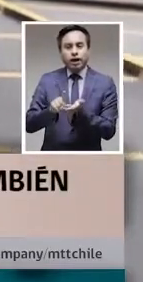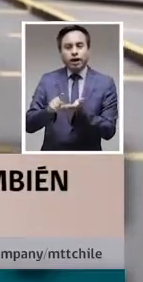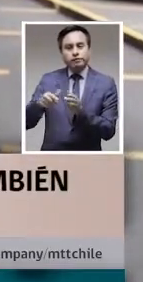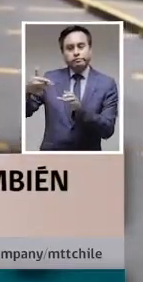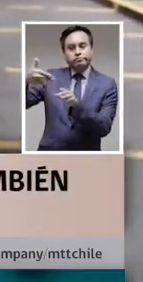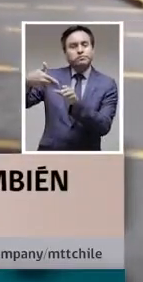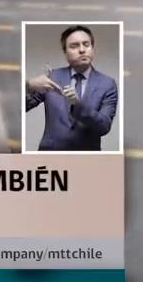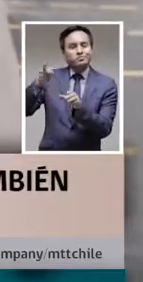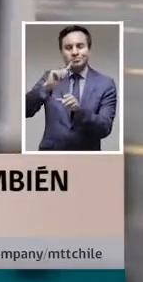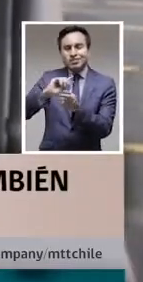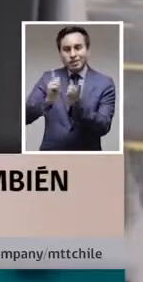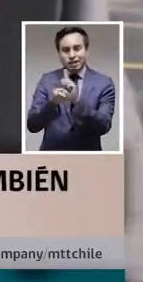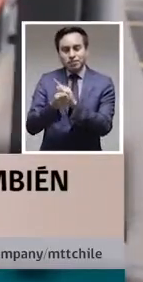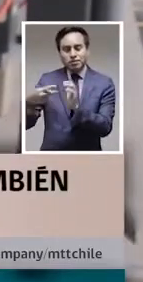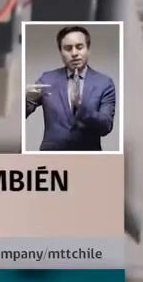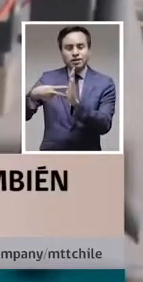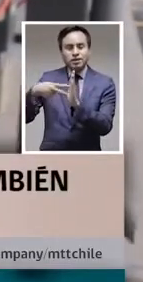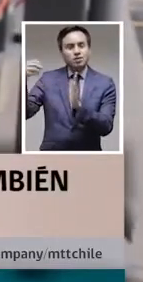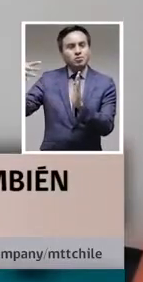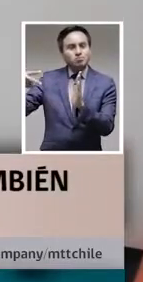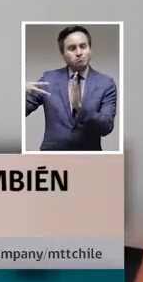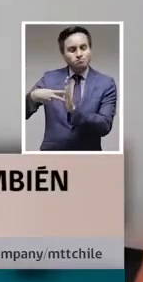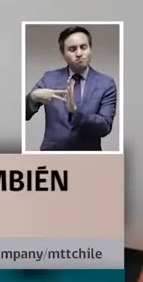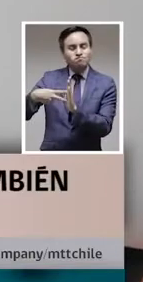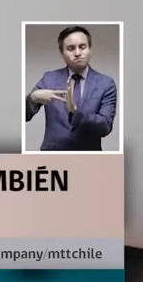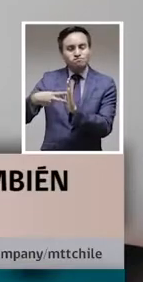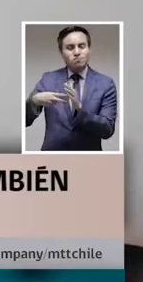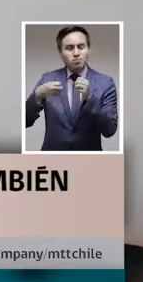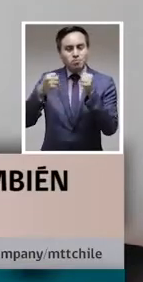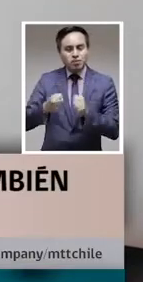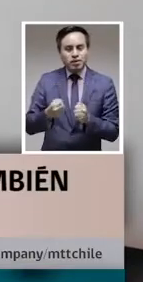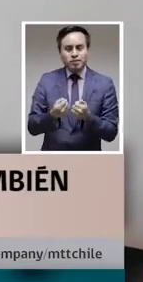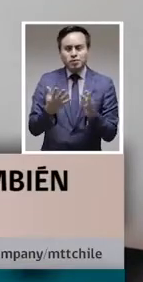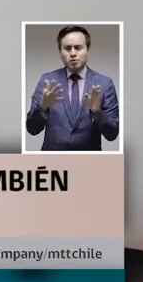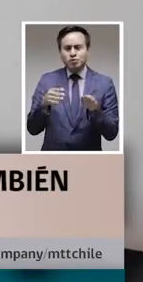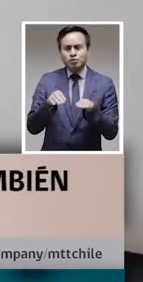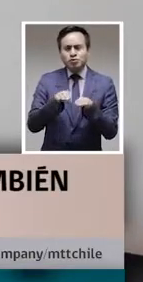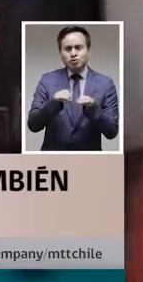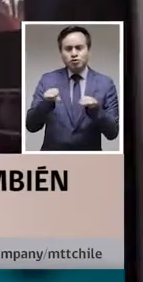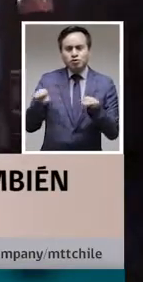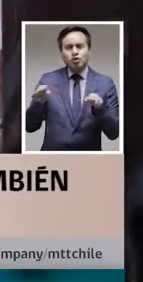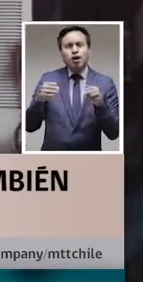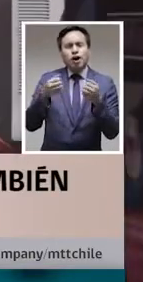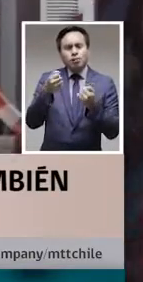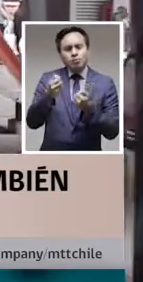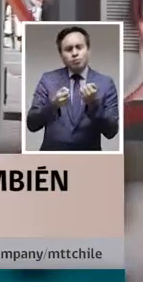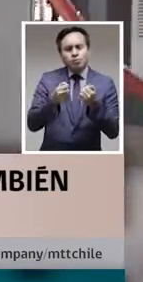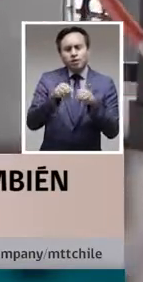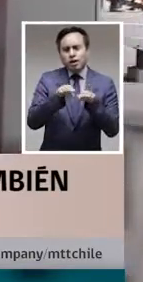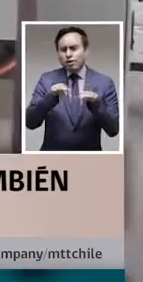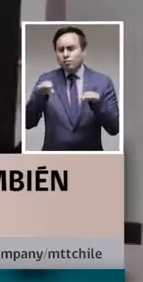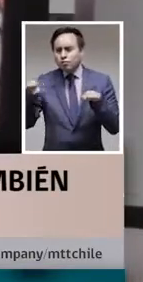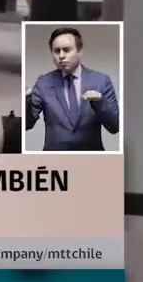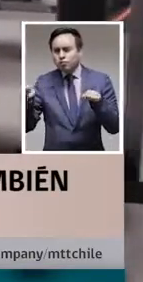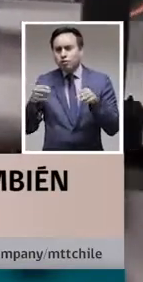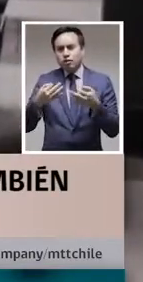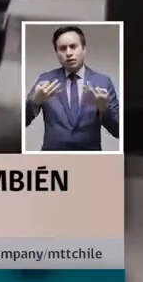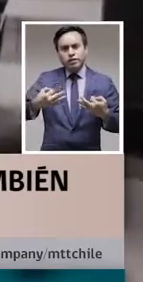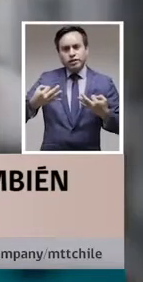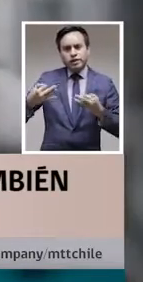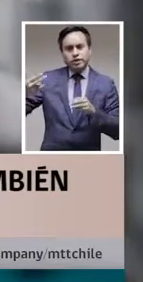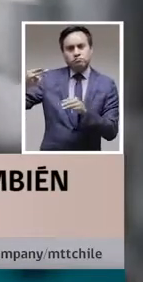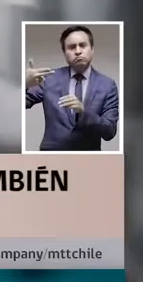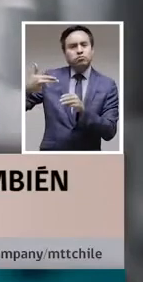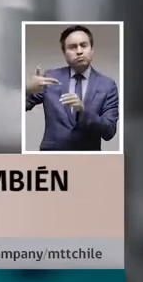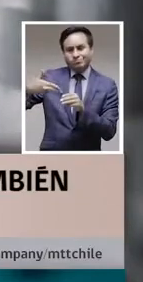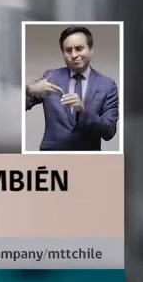habíamos visto en Chile y pueden atender cantidades muy grandes de buses que tienen cargas eficientes. Así